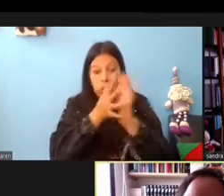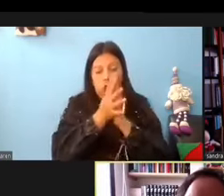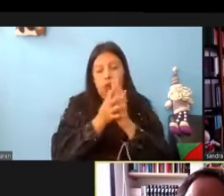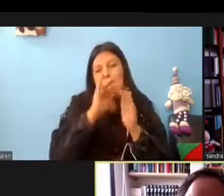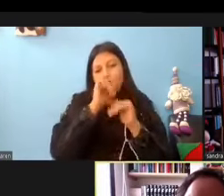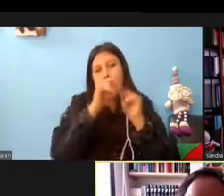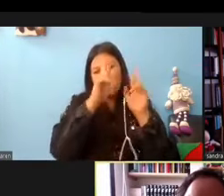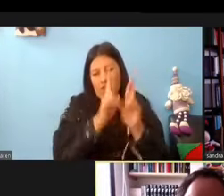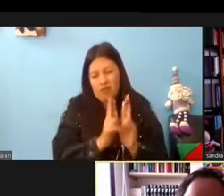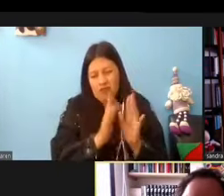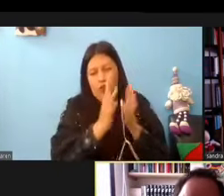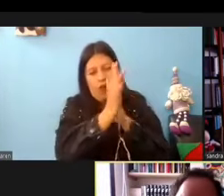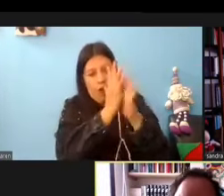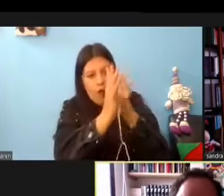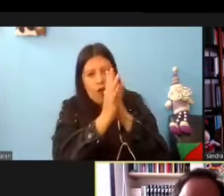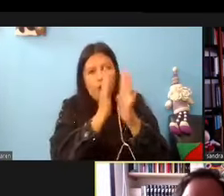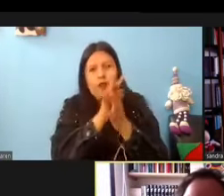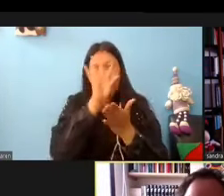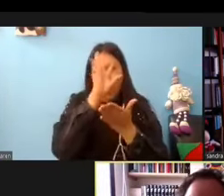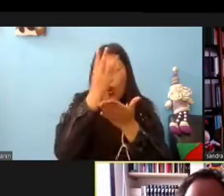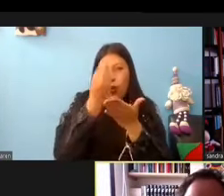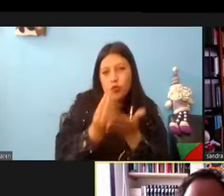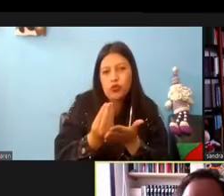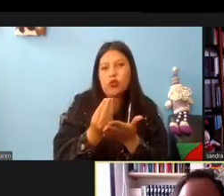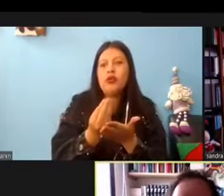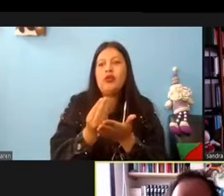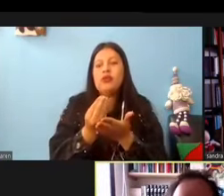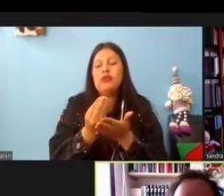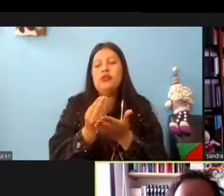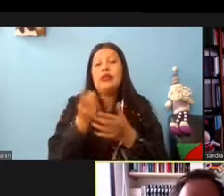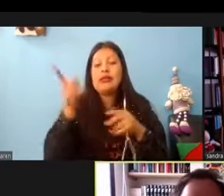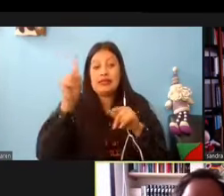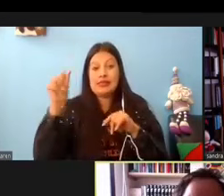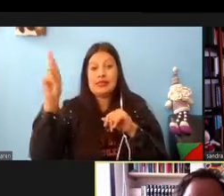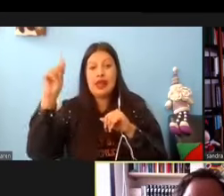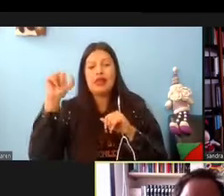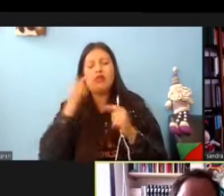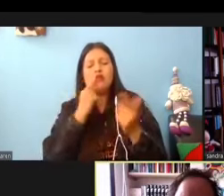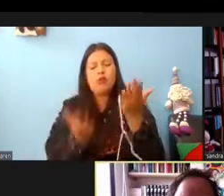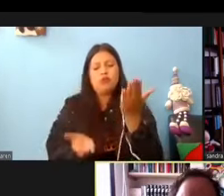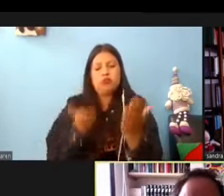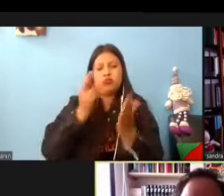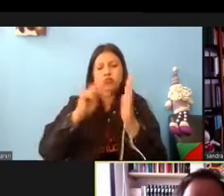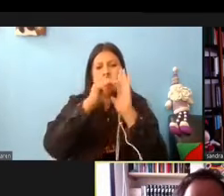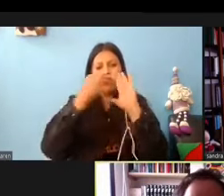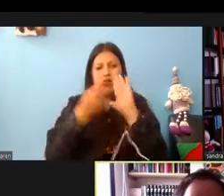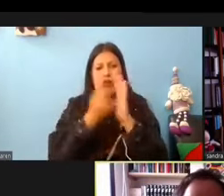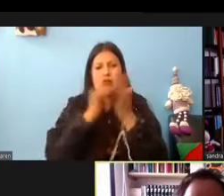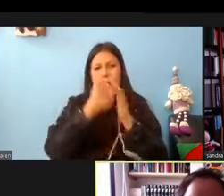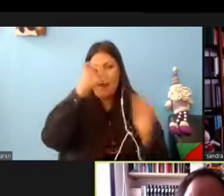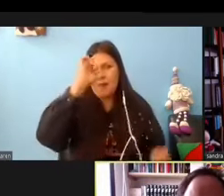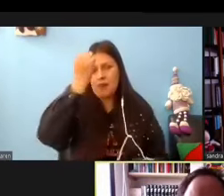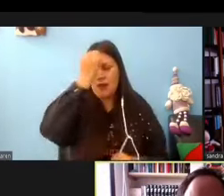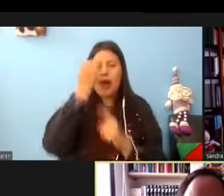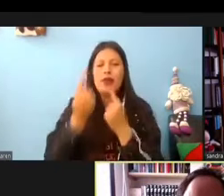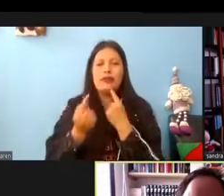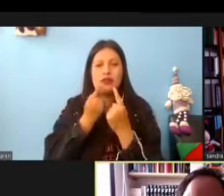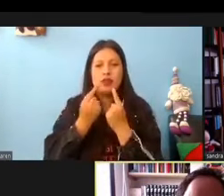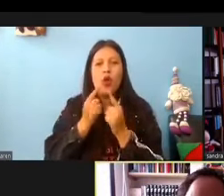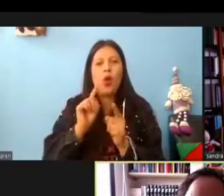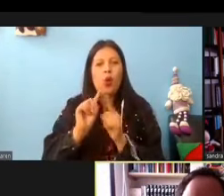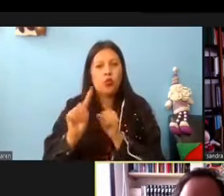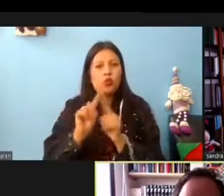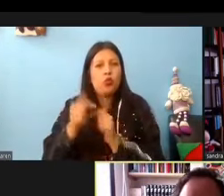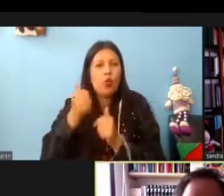relatoría, contaron sus conclusiones, Sandra también hizo un balance sobre pues, lo principal que se discutió a lo largo